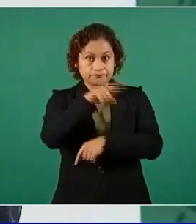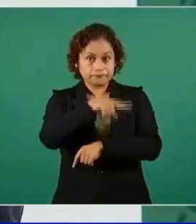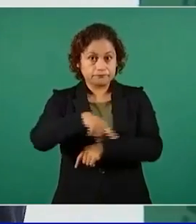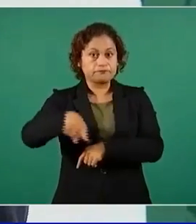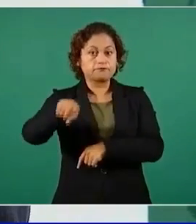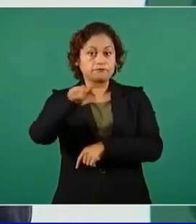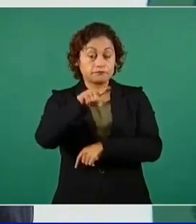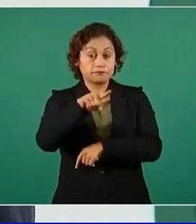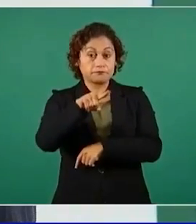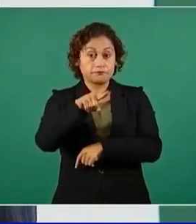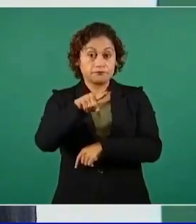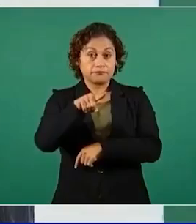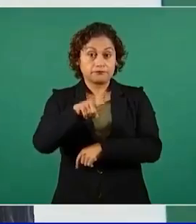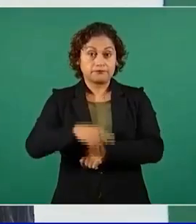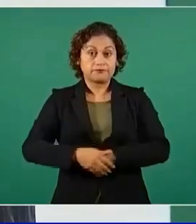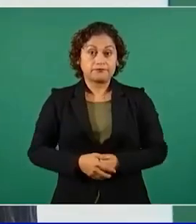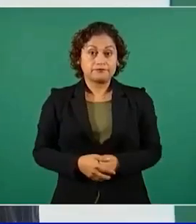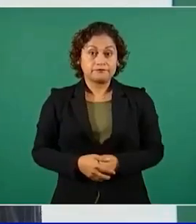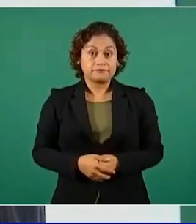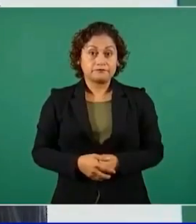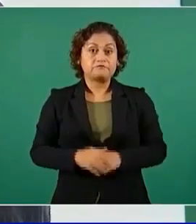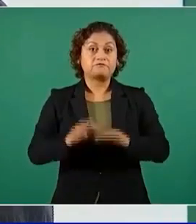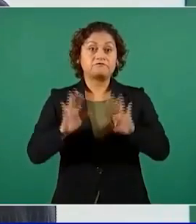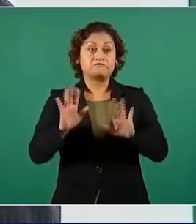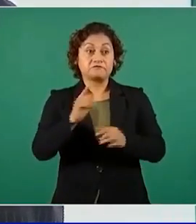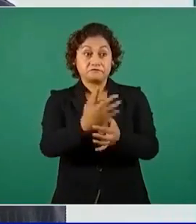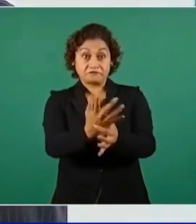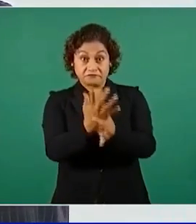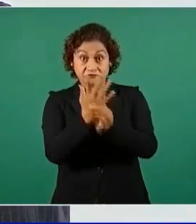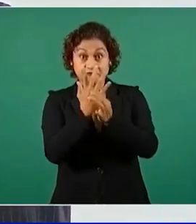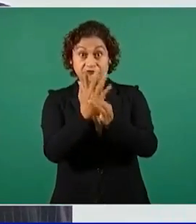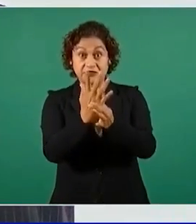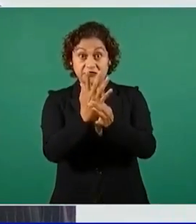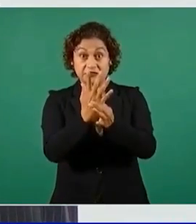hablan de dictadura,